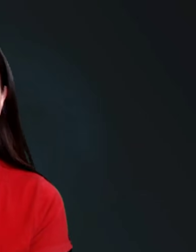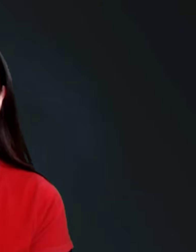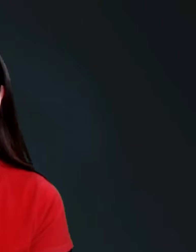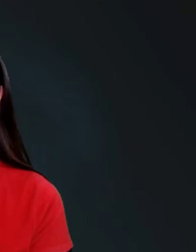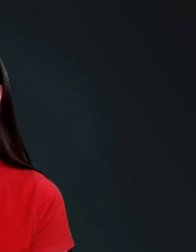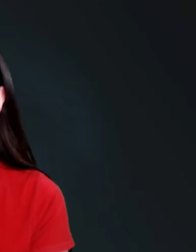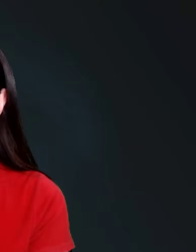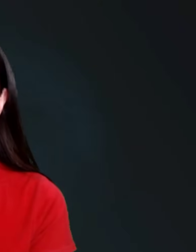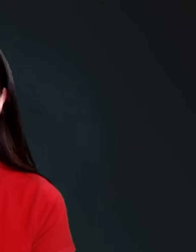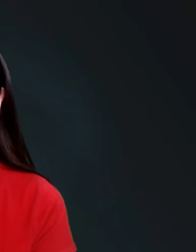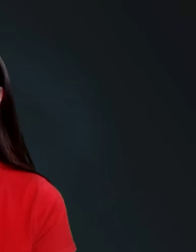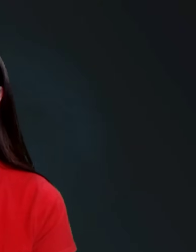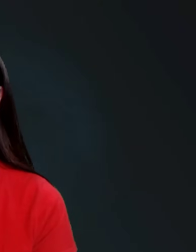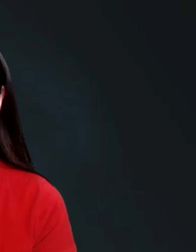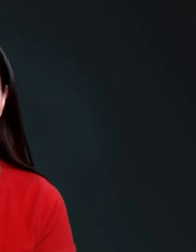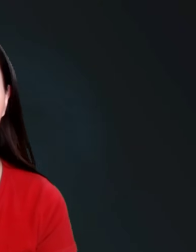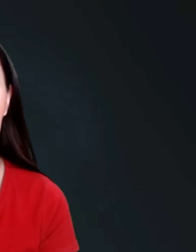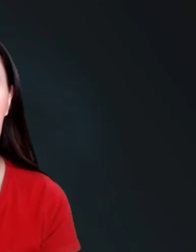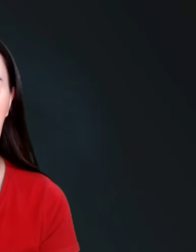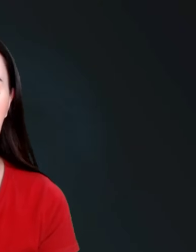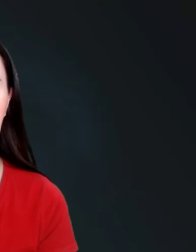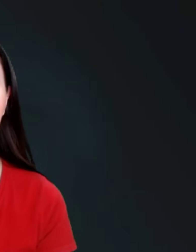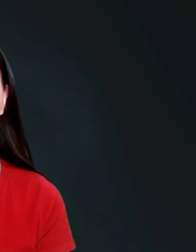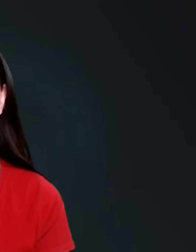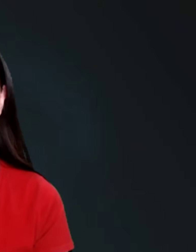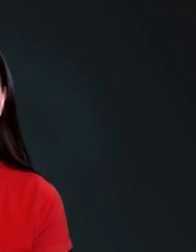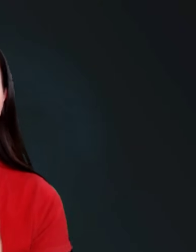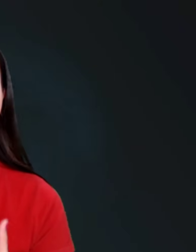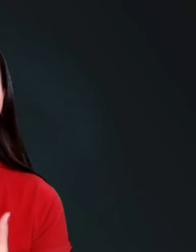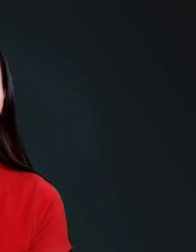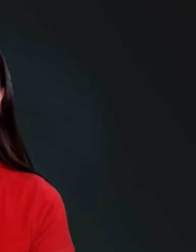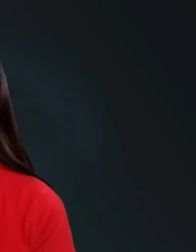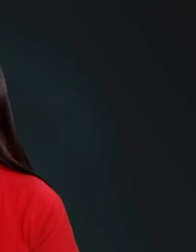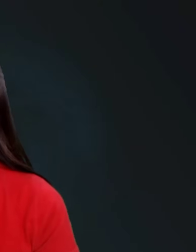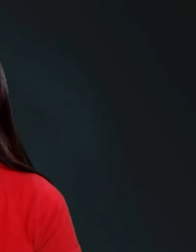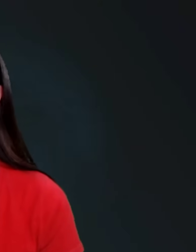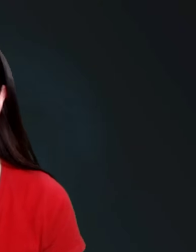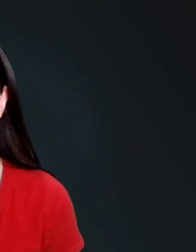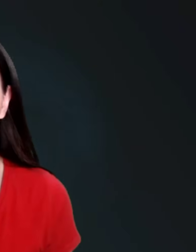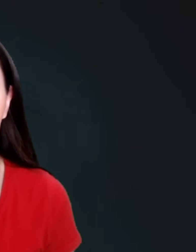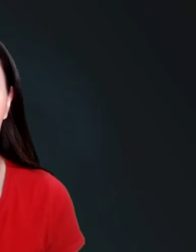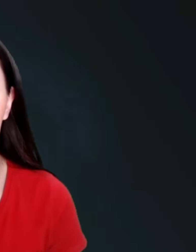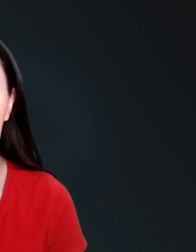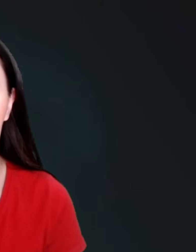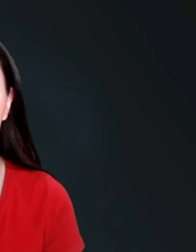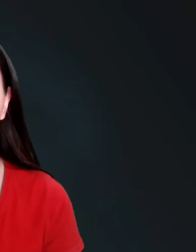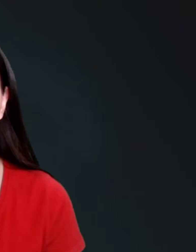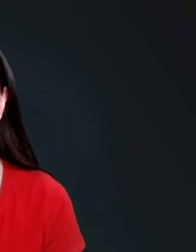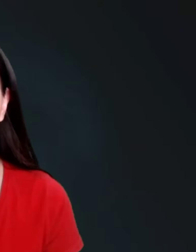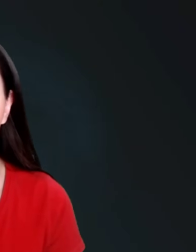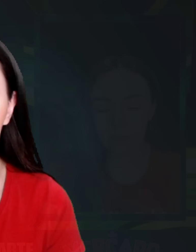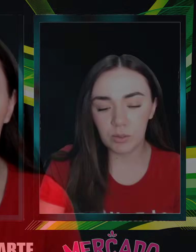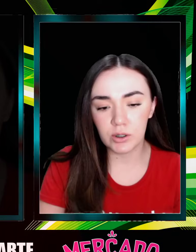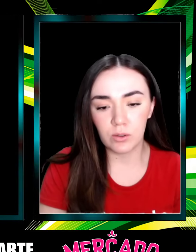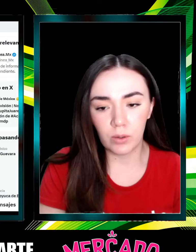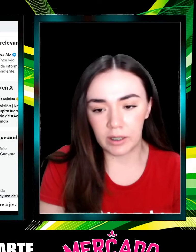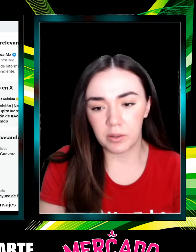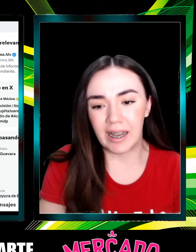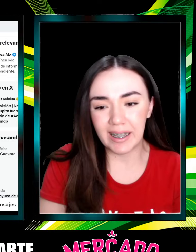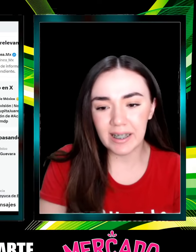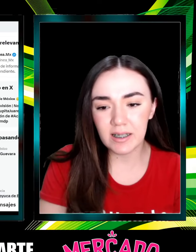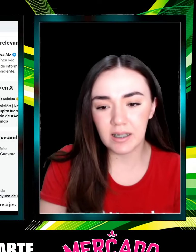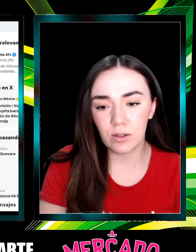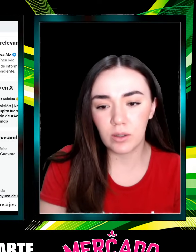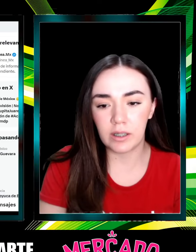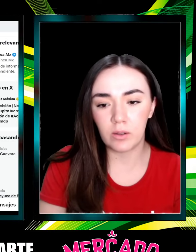entreguen, que se hagan las transferencias, y luego que simulación. Entonces, la verdad, ¿a qué estamos jugando?